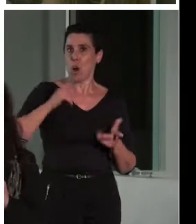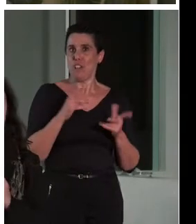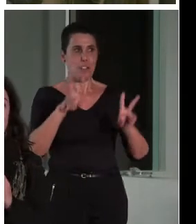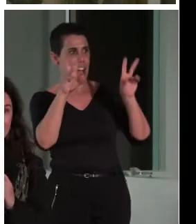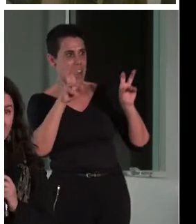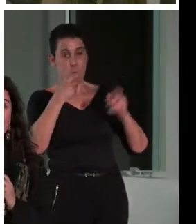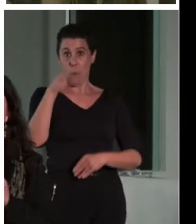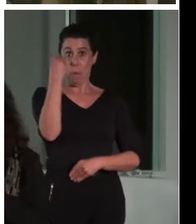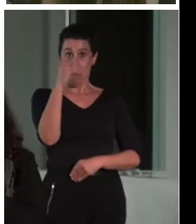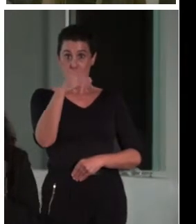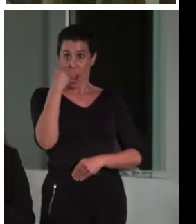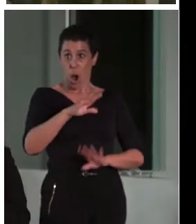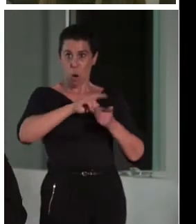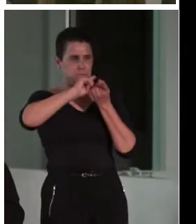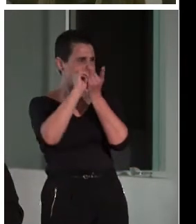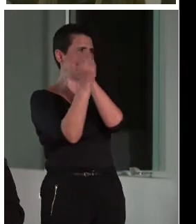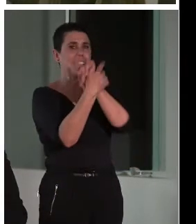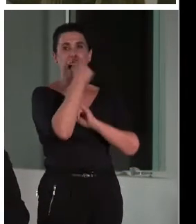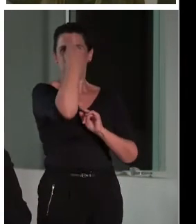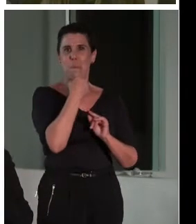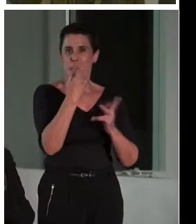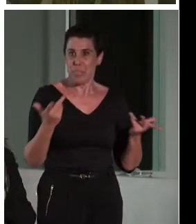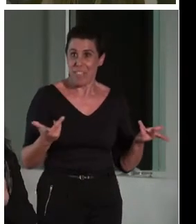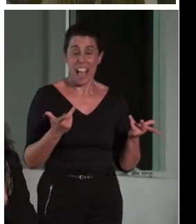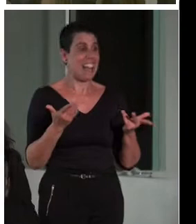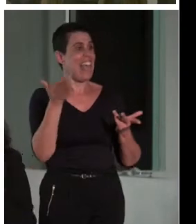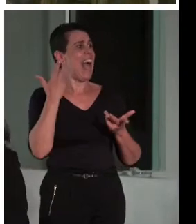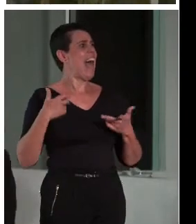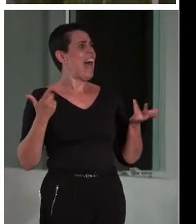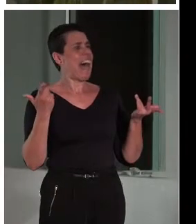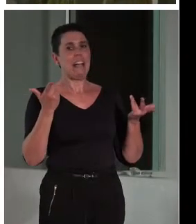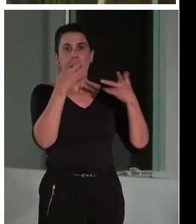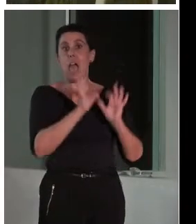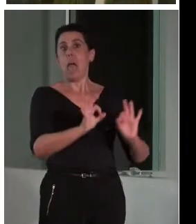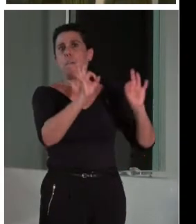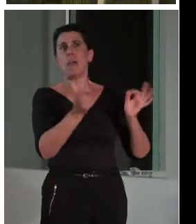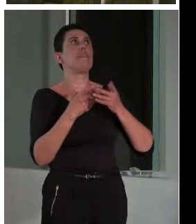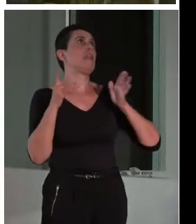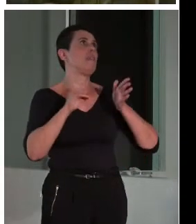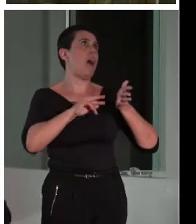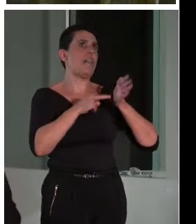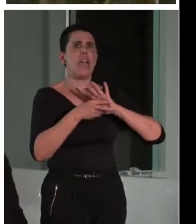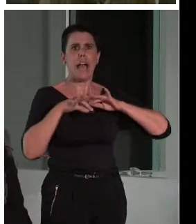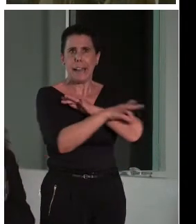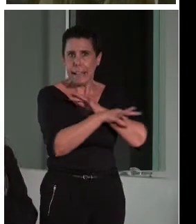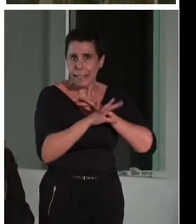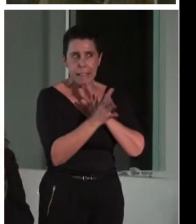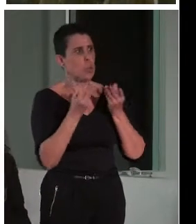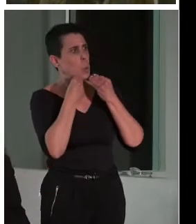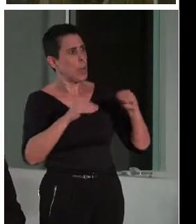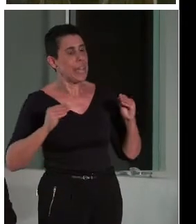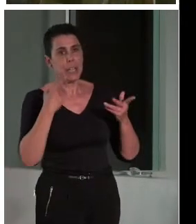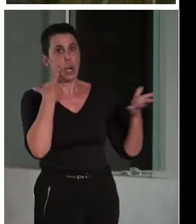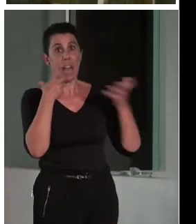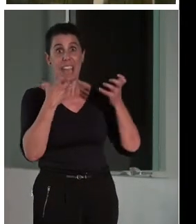también en perfiles tanto de especialidades que estaban muy limitadas arquitectura historia del arte arqueología que ha